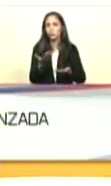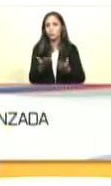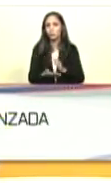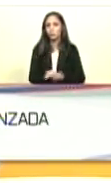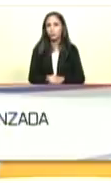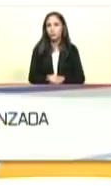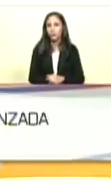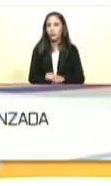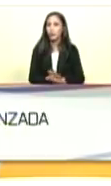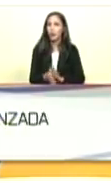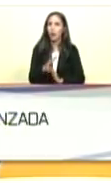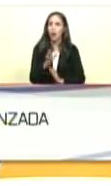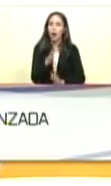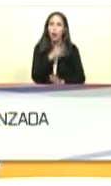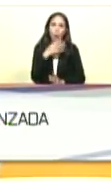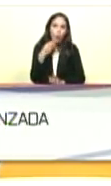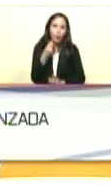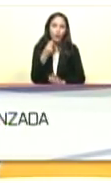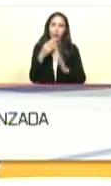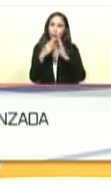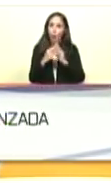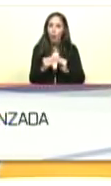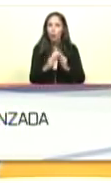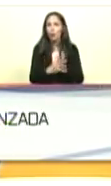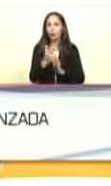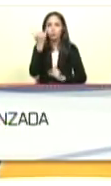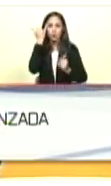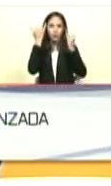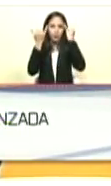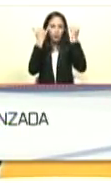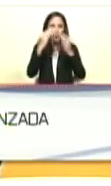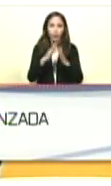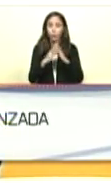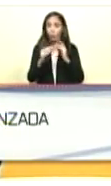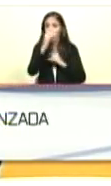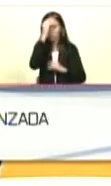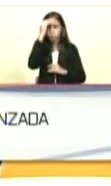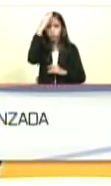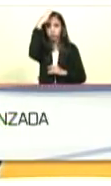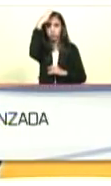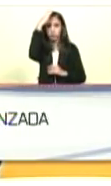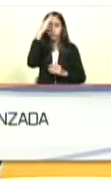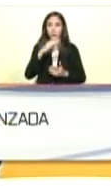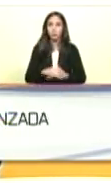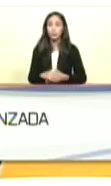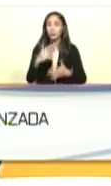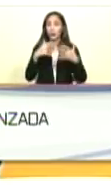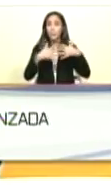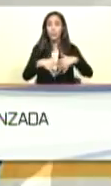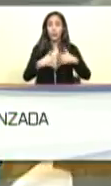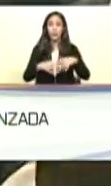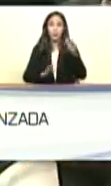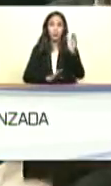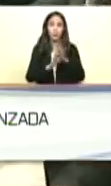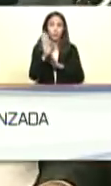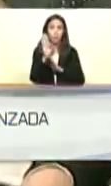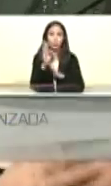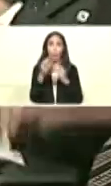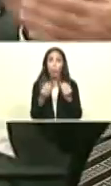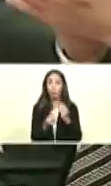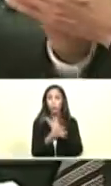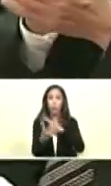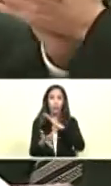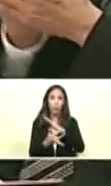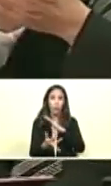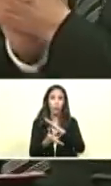por jóvenes genios de Venezuela, muchachas y muchachos de Venezuela, que tiene una de las empresas más avanzadas en